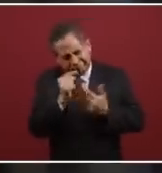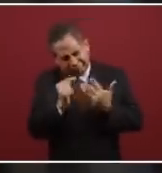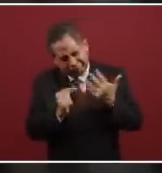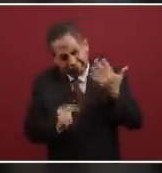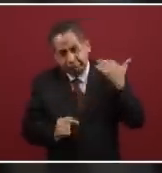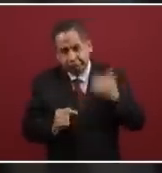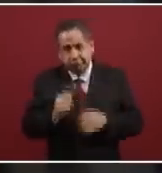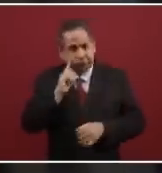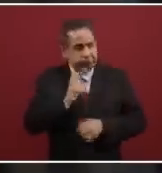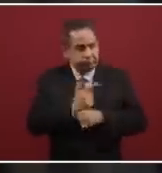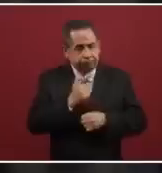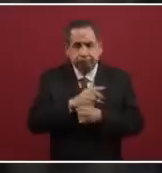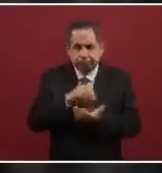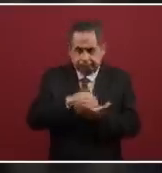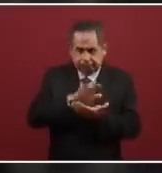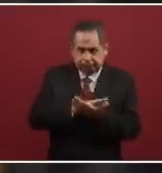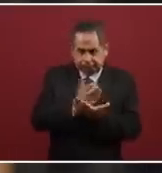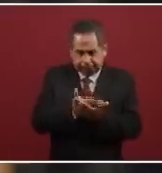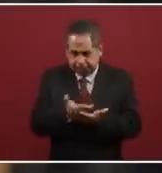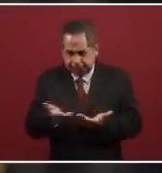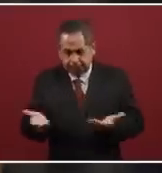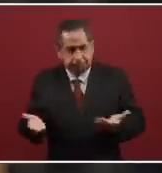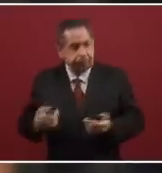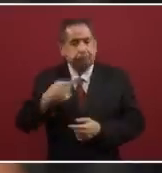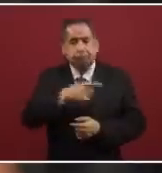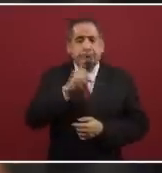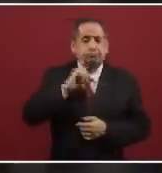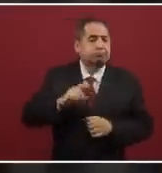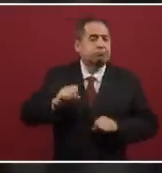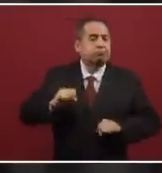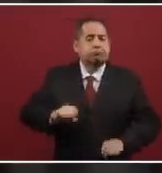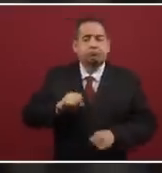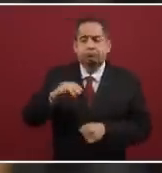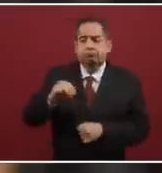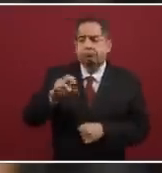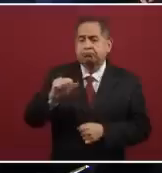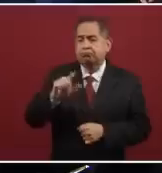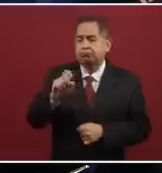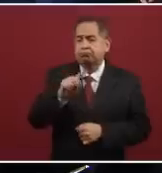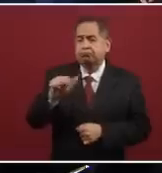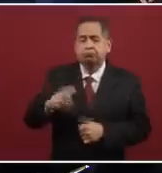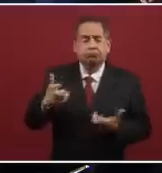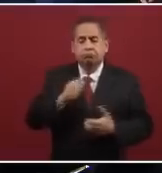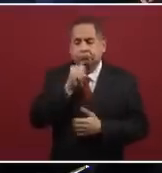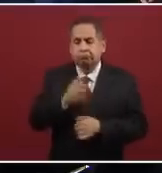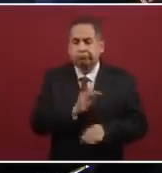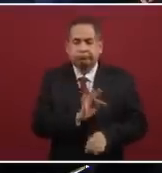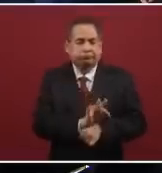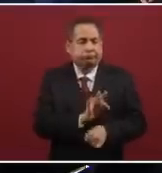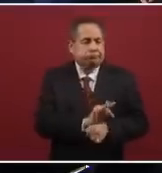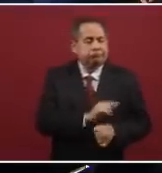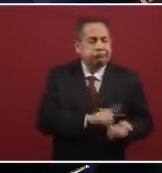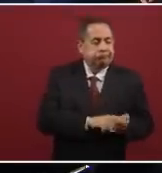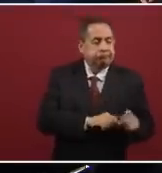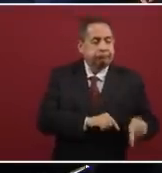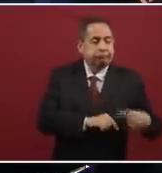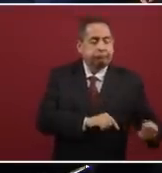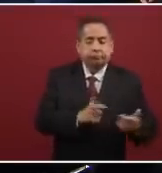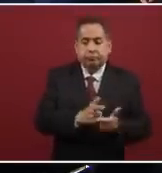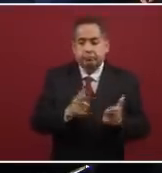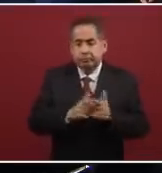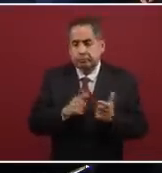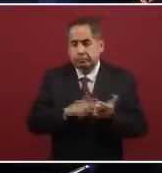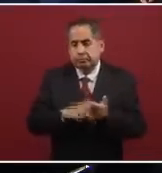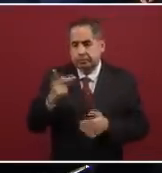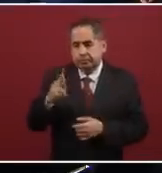que hemos nosotros documentado, y la presidenta municipal, Mara Lezama, no hace nada más que proteger intereses de los del